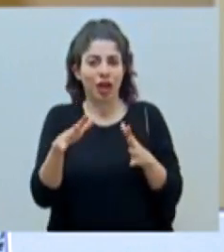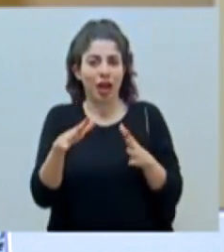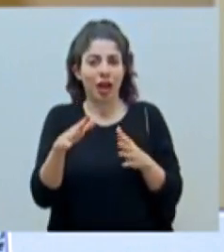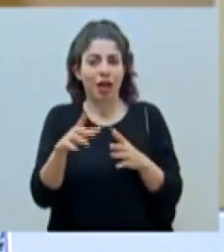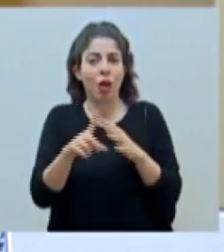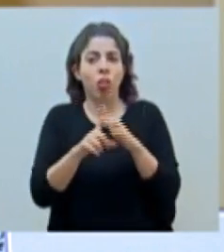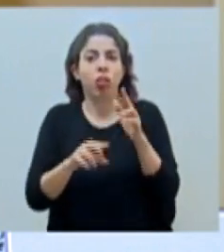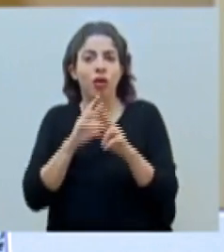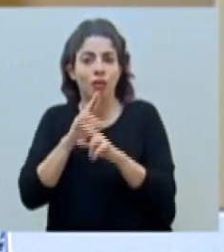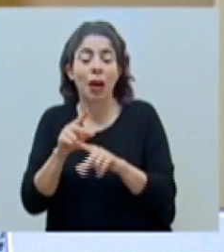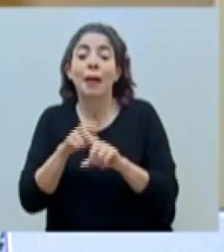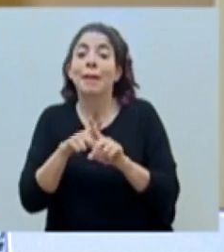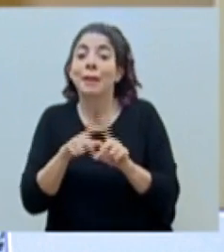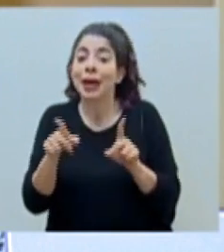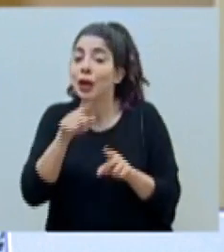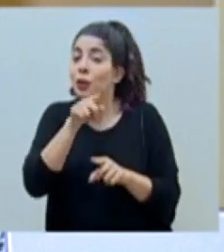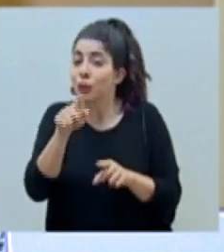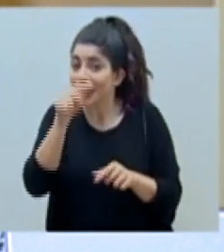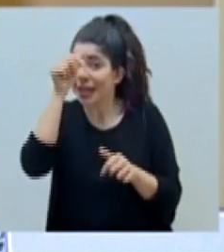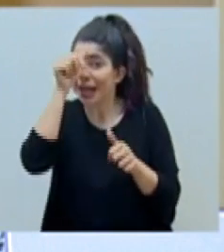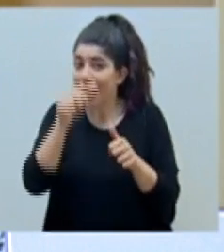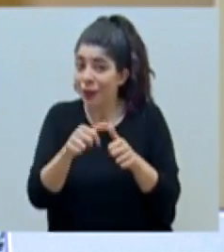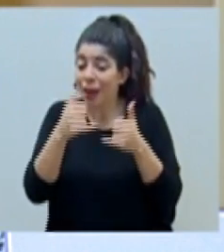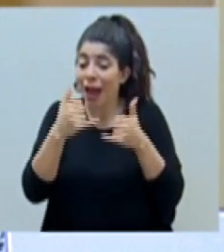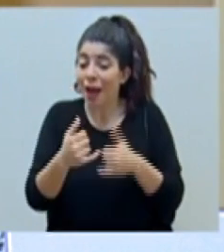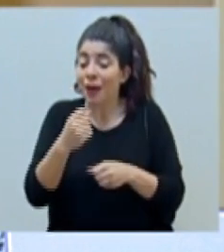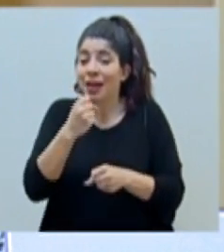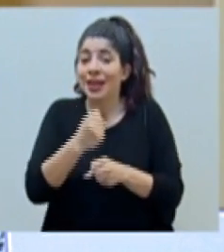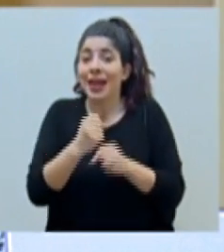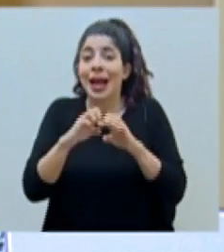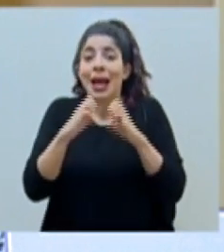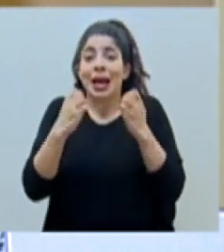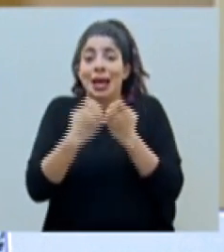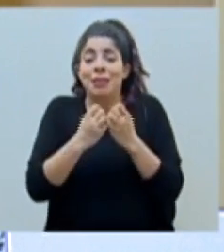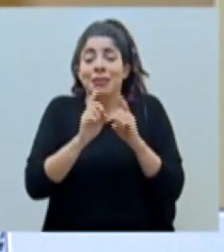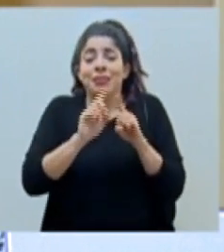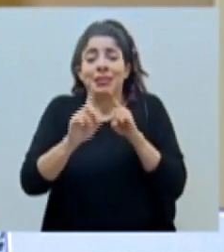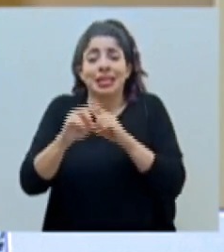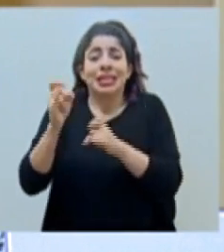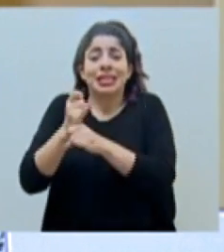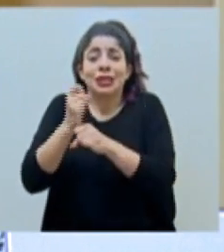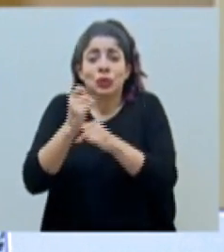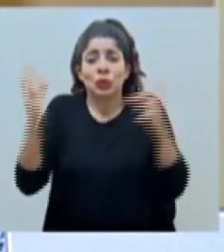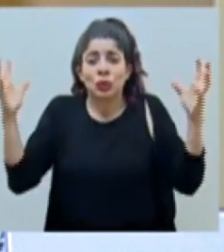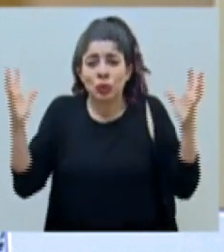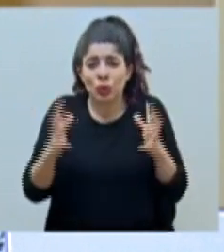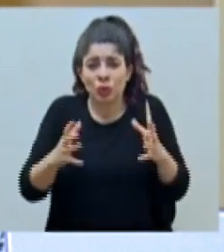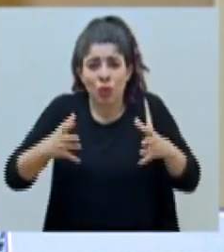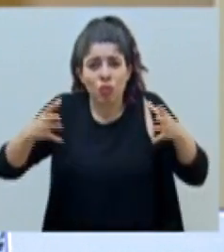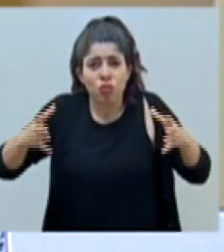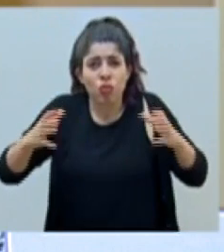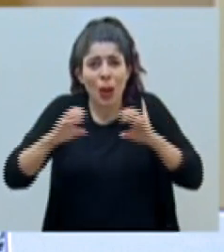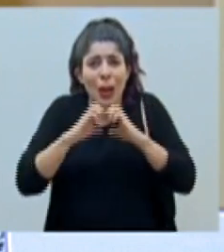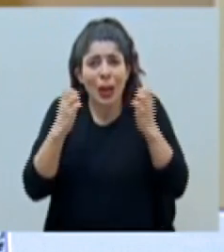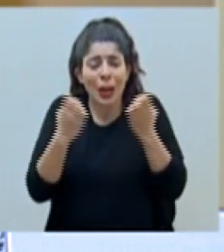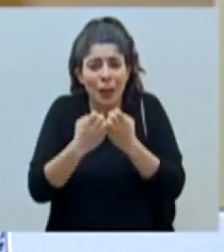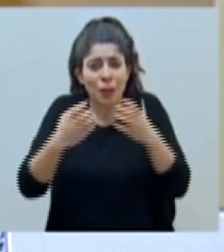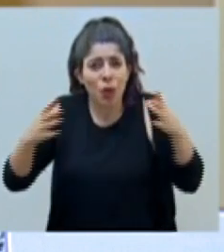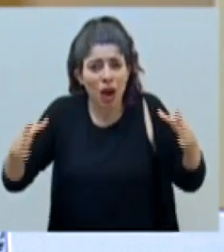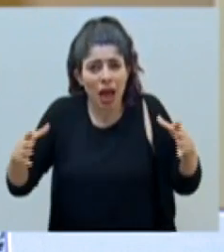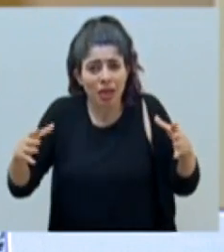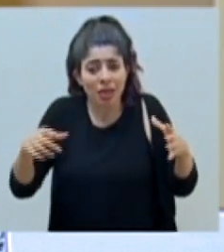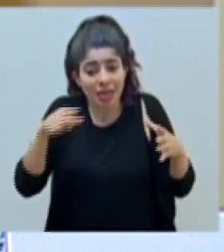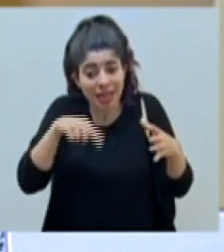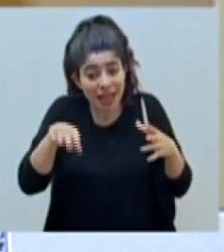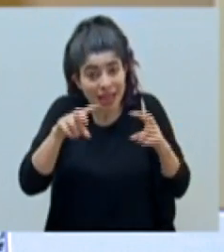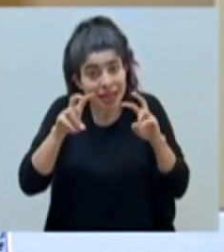responder. No obstante, recordemos que estamos trabajando en un equipo interinstitucional muy grande, y estos temas no